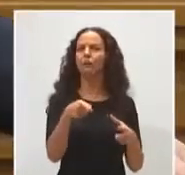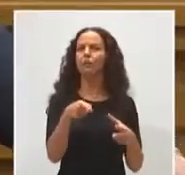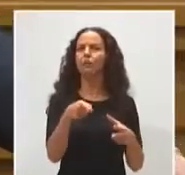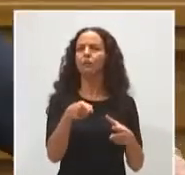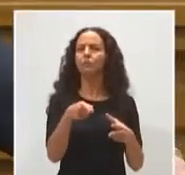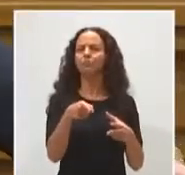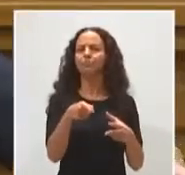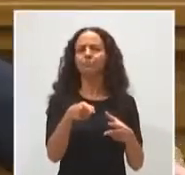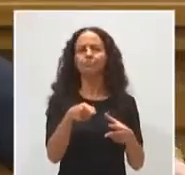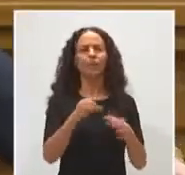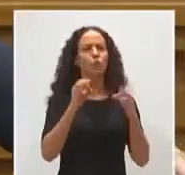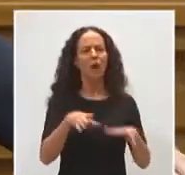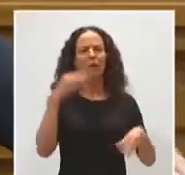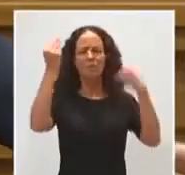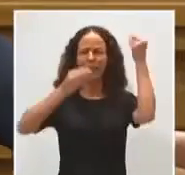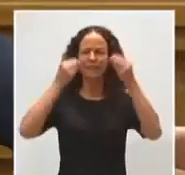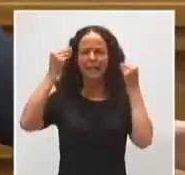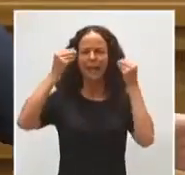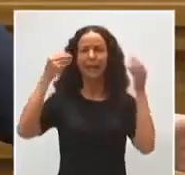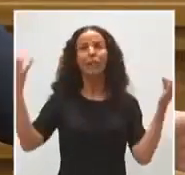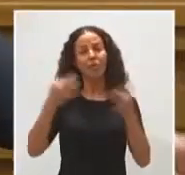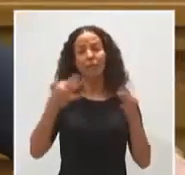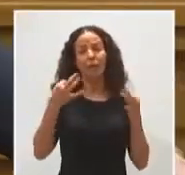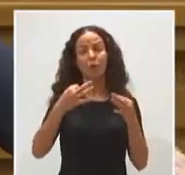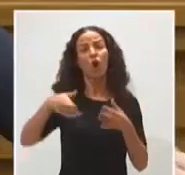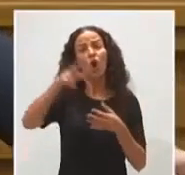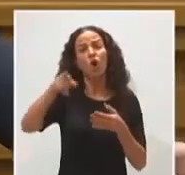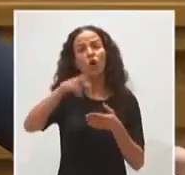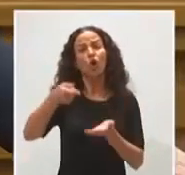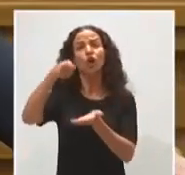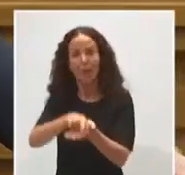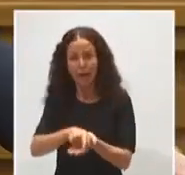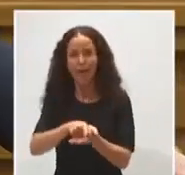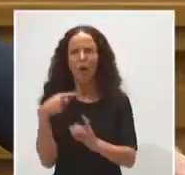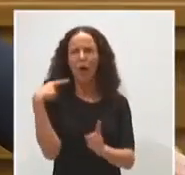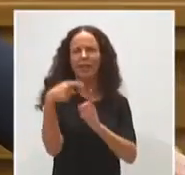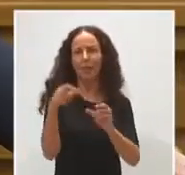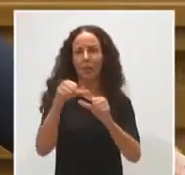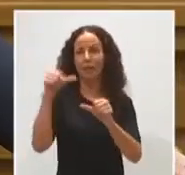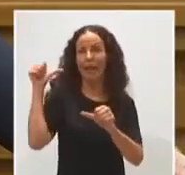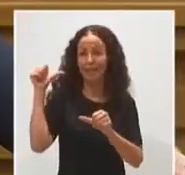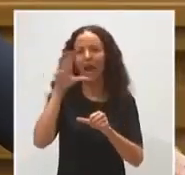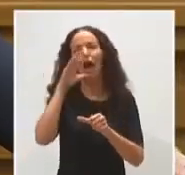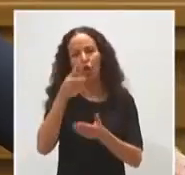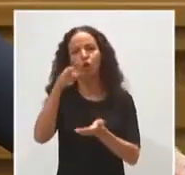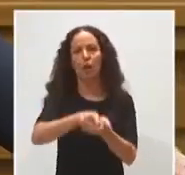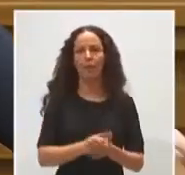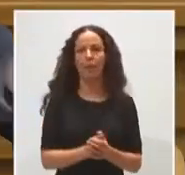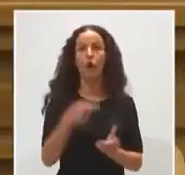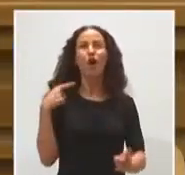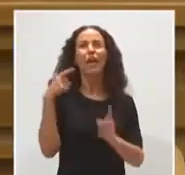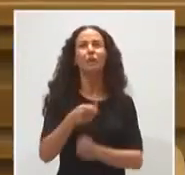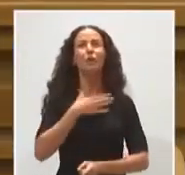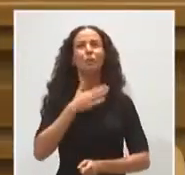en retomar una parte sustancial del camino que teníamos ya les adelanto que mi objetivo no es que